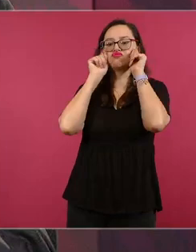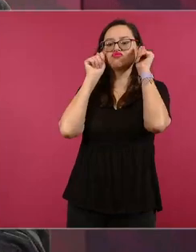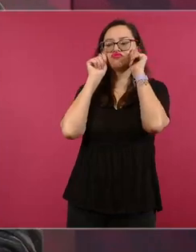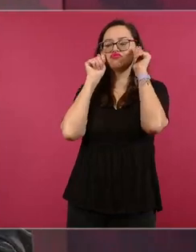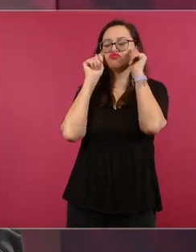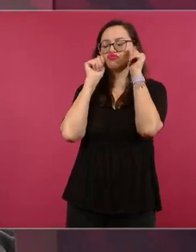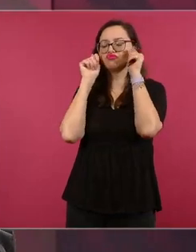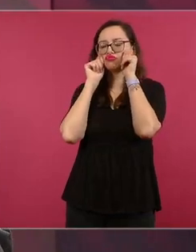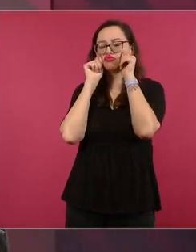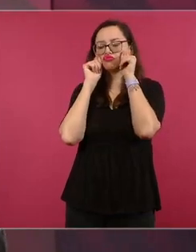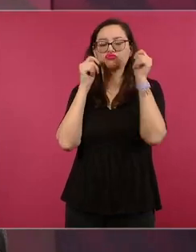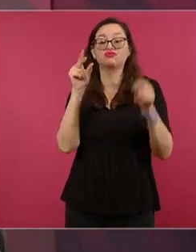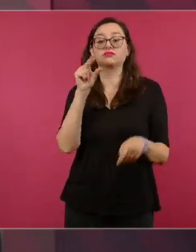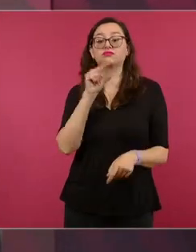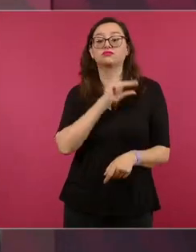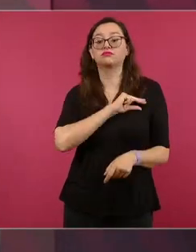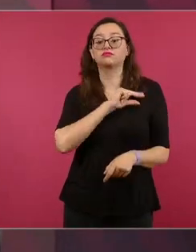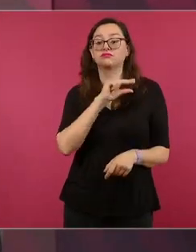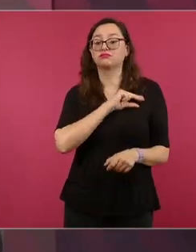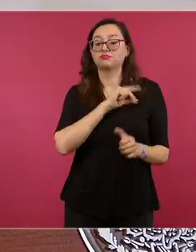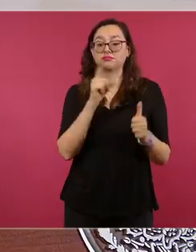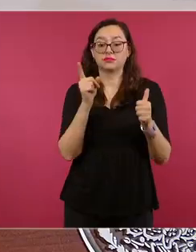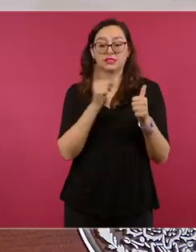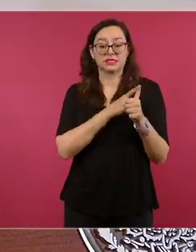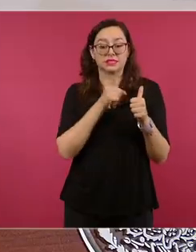para ellos